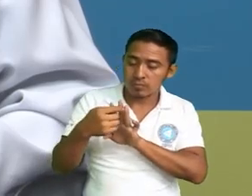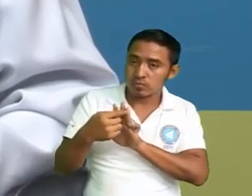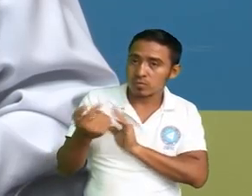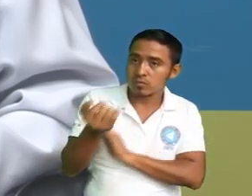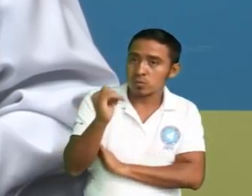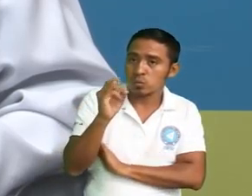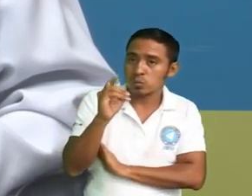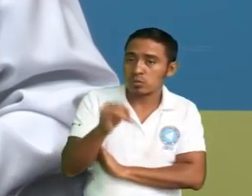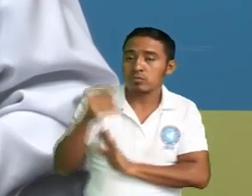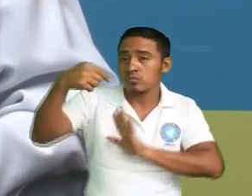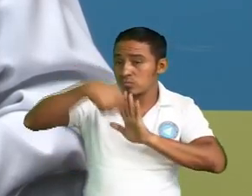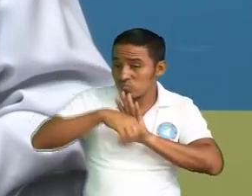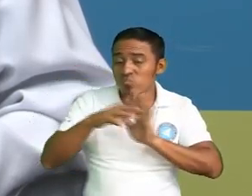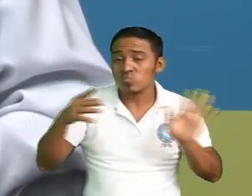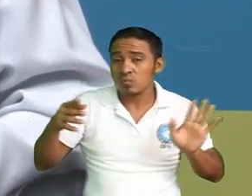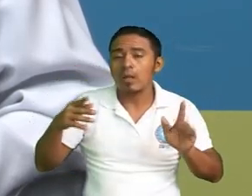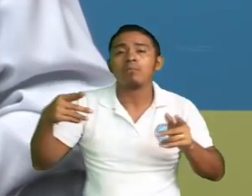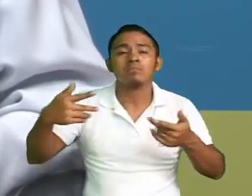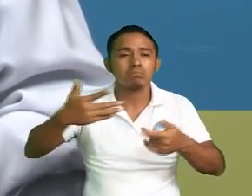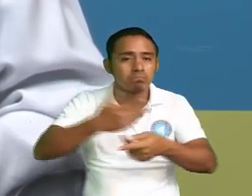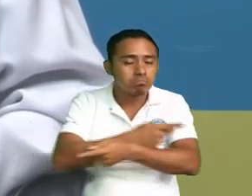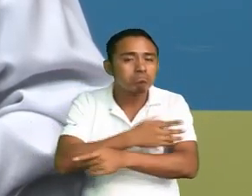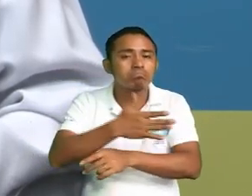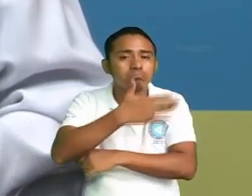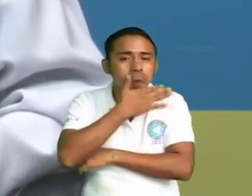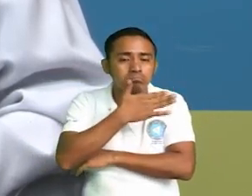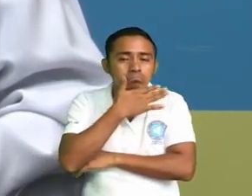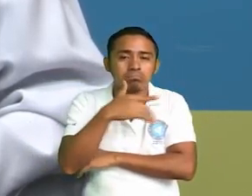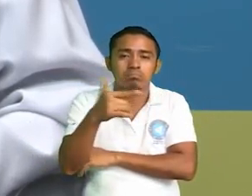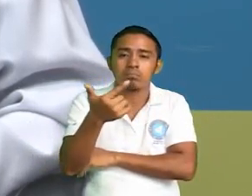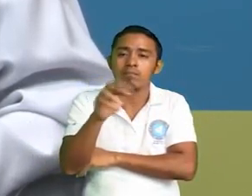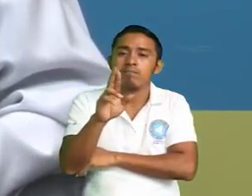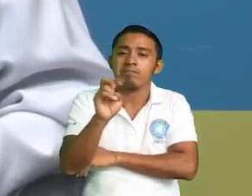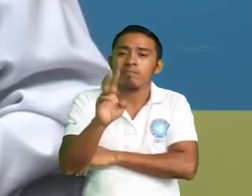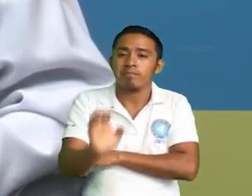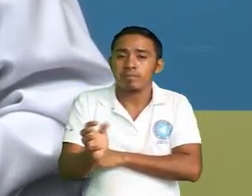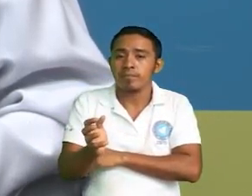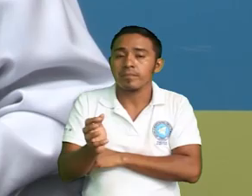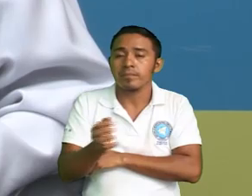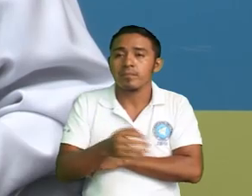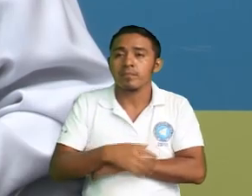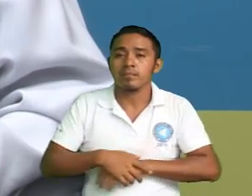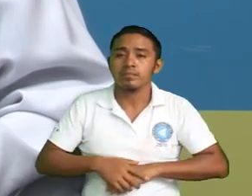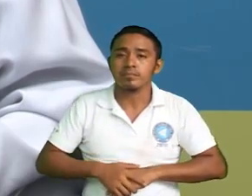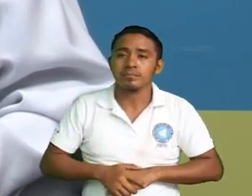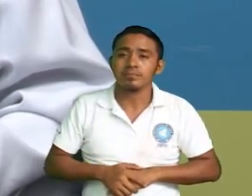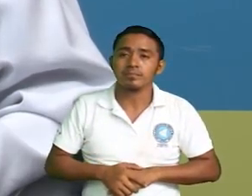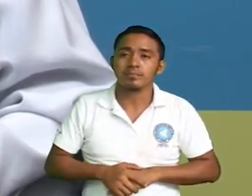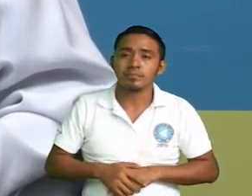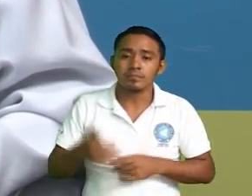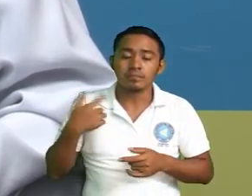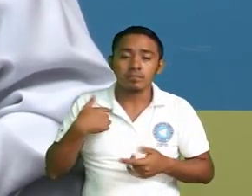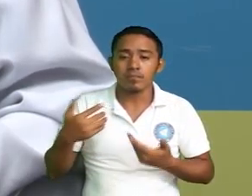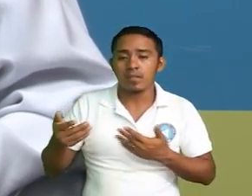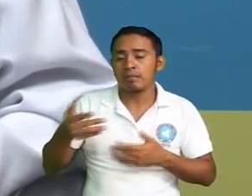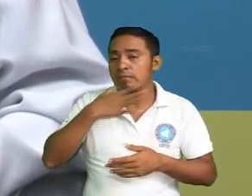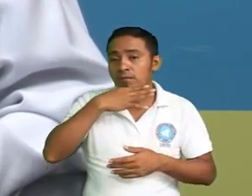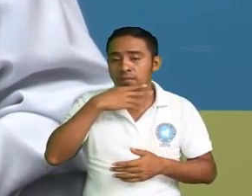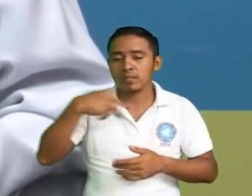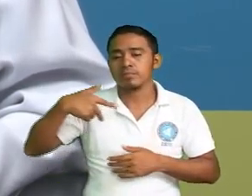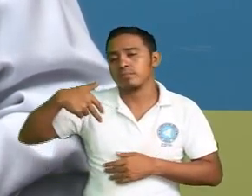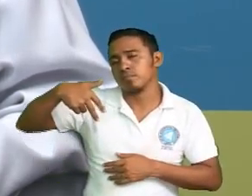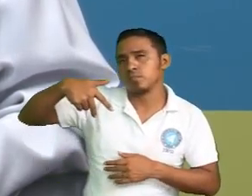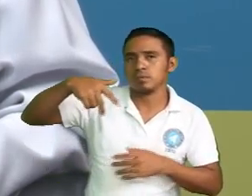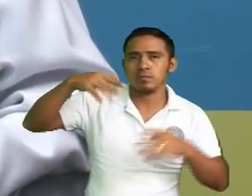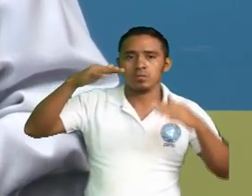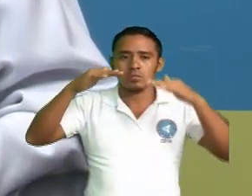ya es algo grave, grave, porque el paciente pierde el equilibrio,